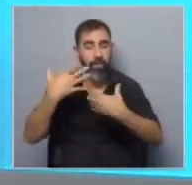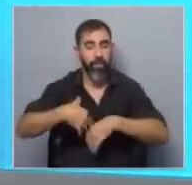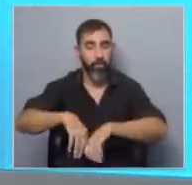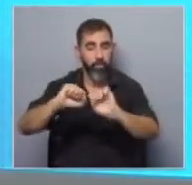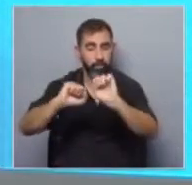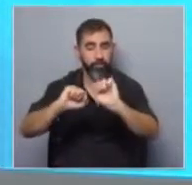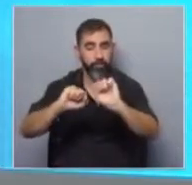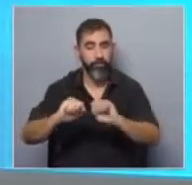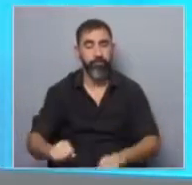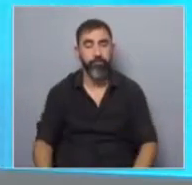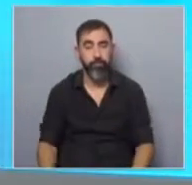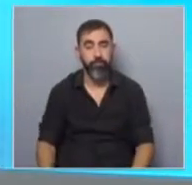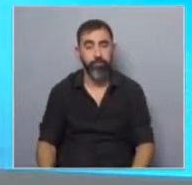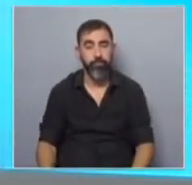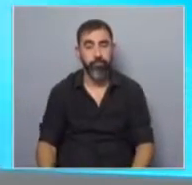Hubo